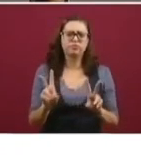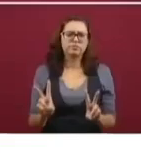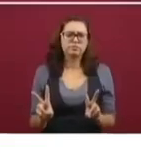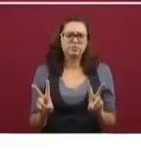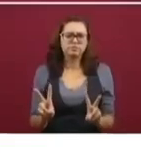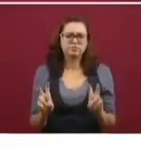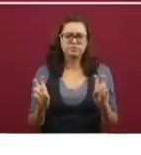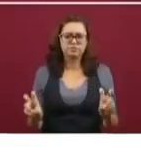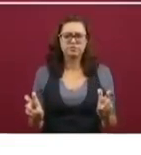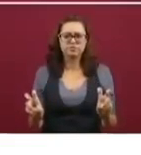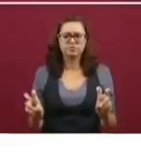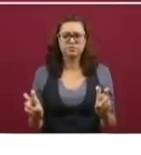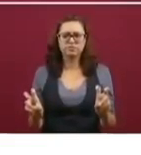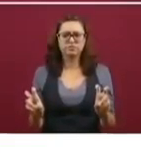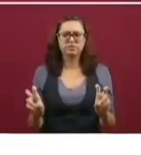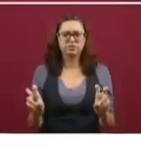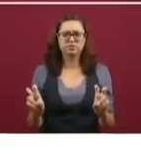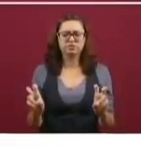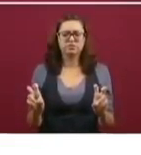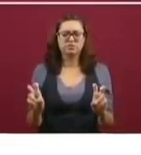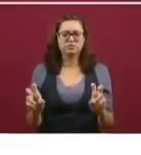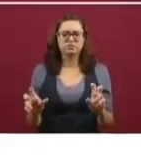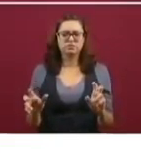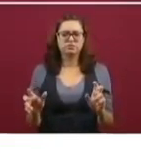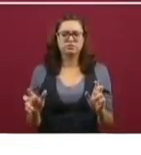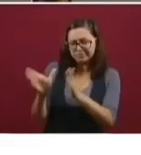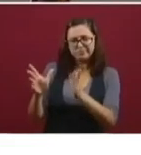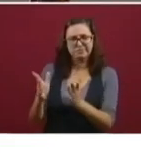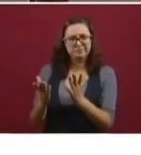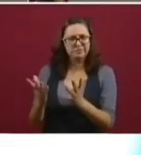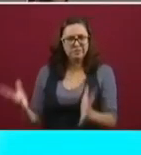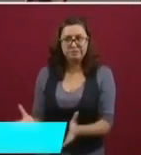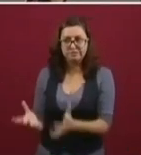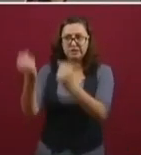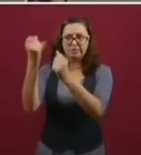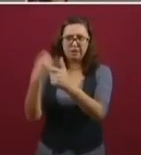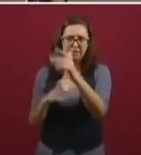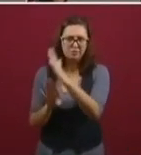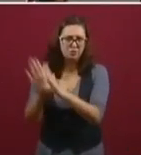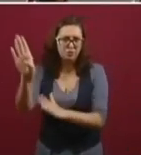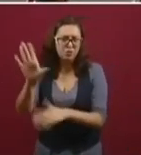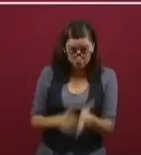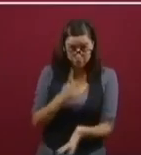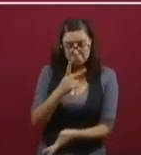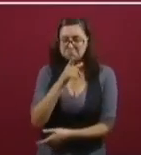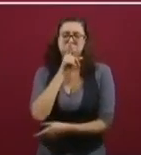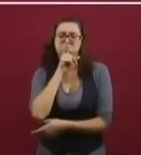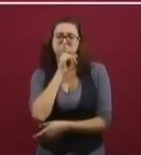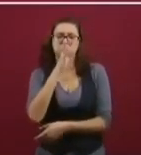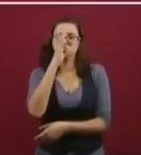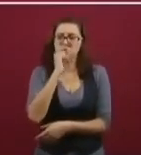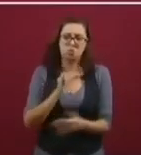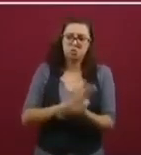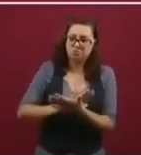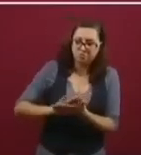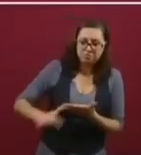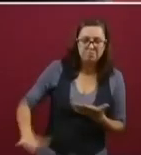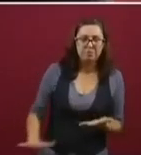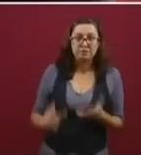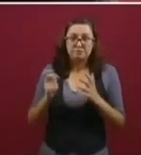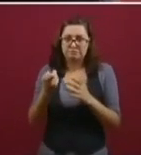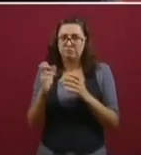a las políticas que se van a implementar, Pemex está en franca recuperación. Este